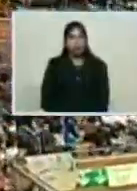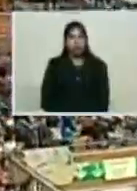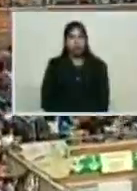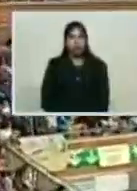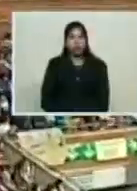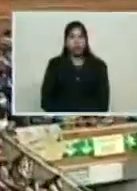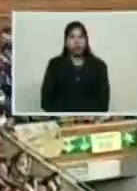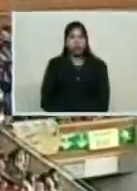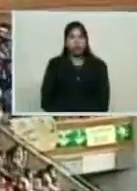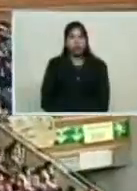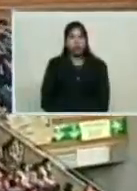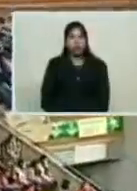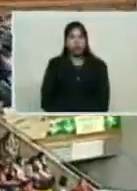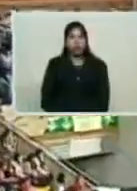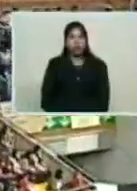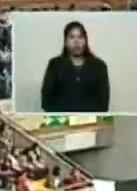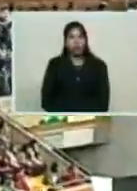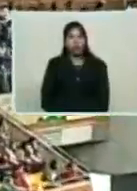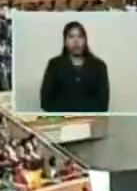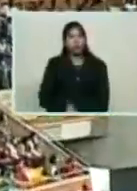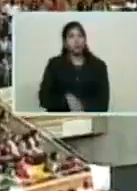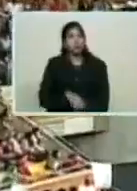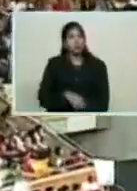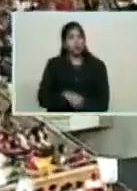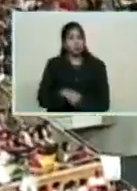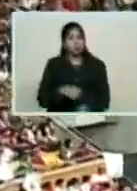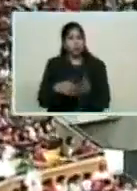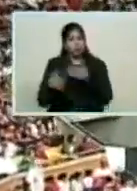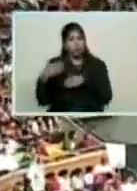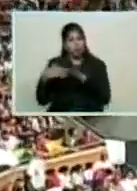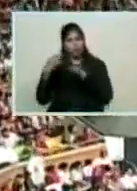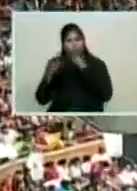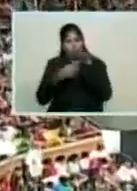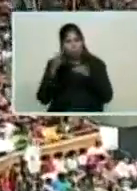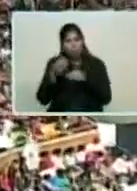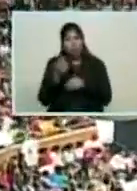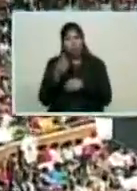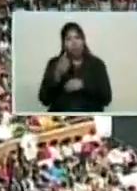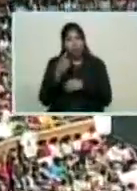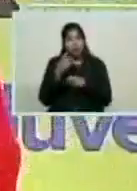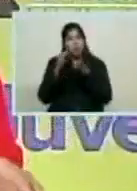Compañero Elías, vamos a explicar bien todo esto. ¿Oíste?